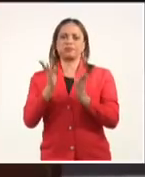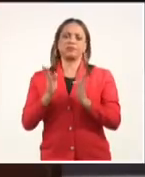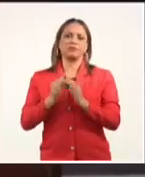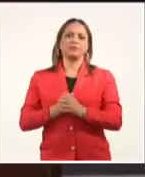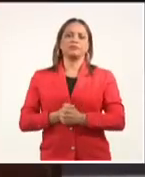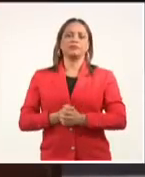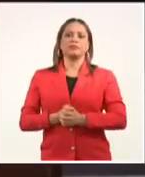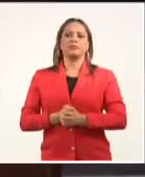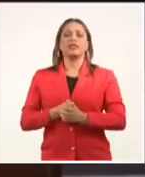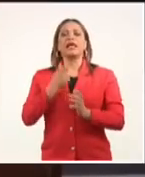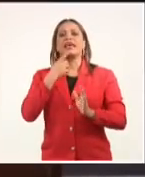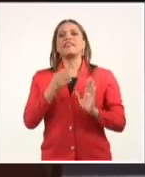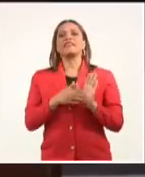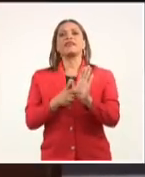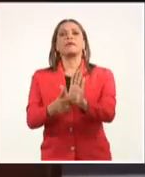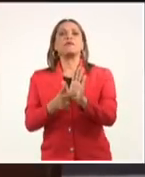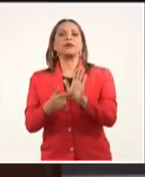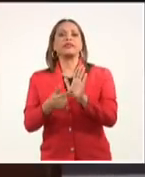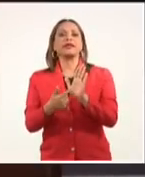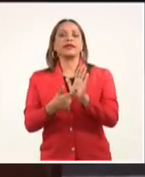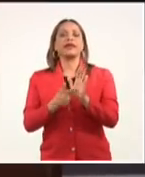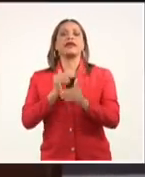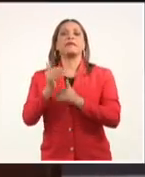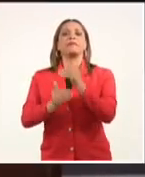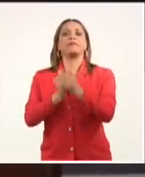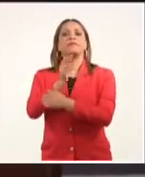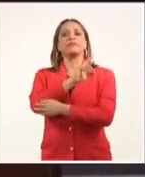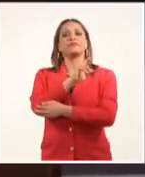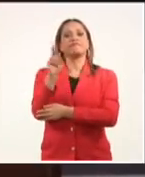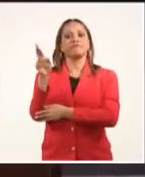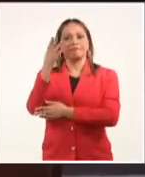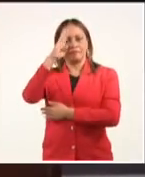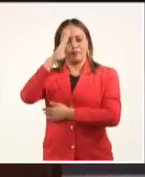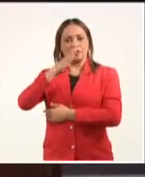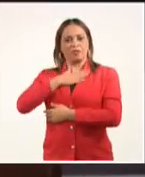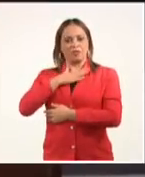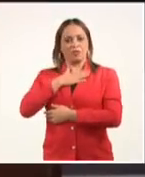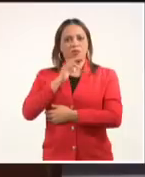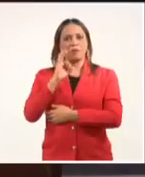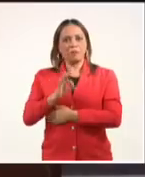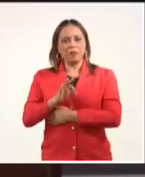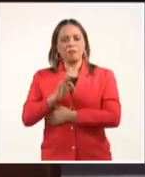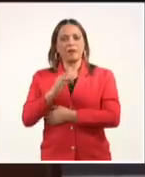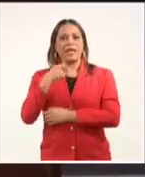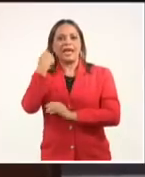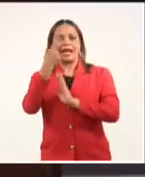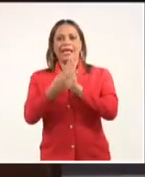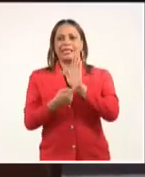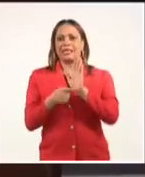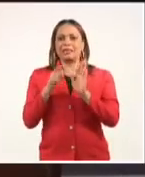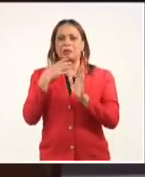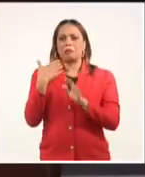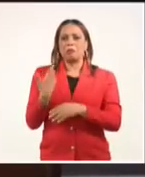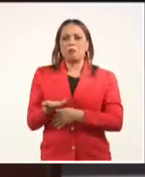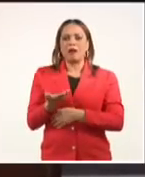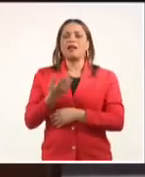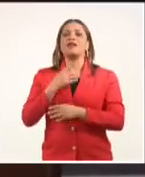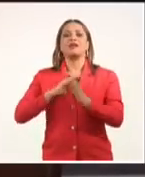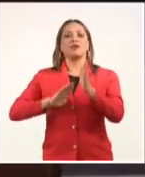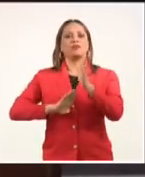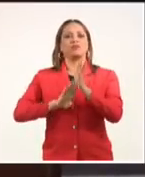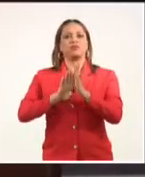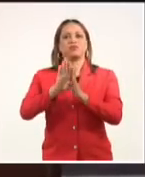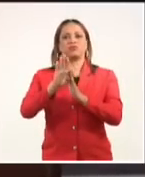evidencia de que el proceso revolucionario cubano se ha caracterizado siempre por una